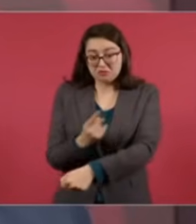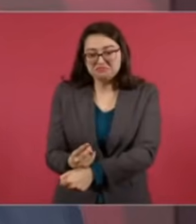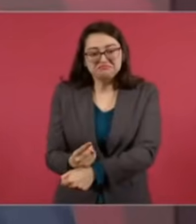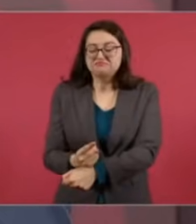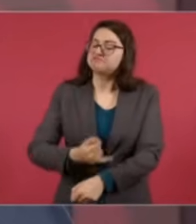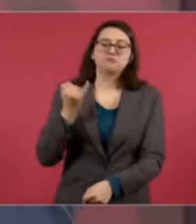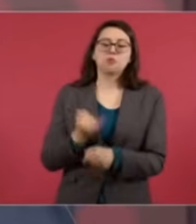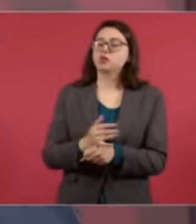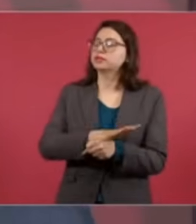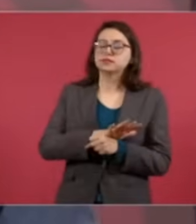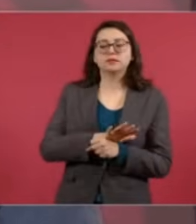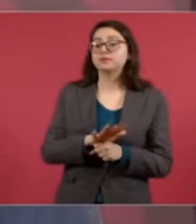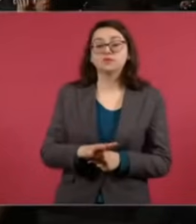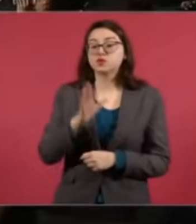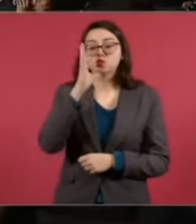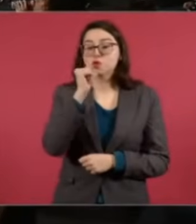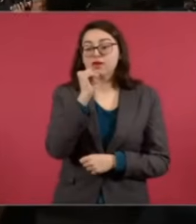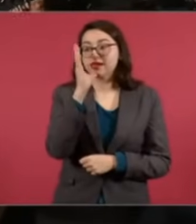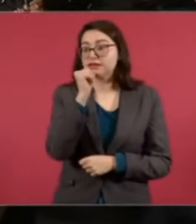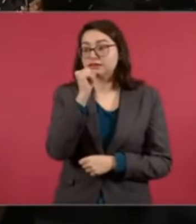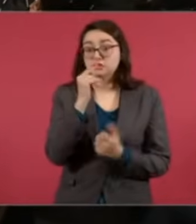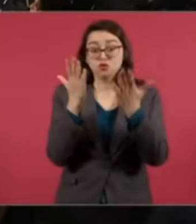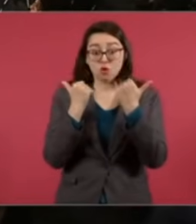porque no se podrían enfrentar